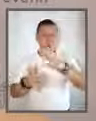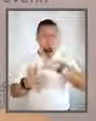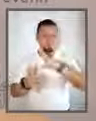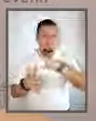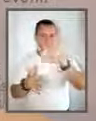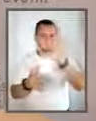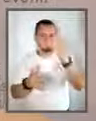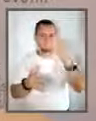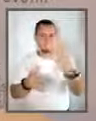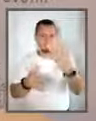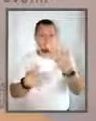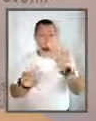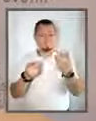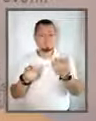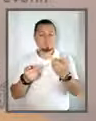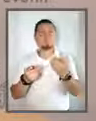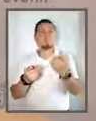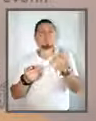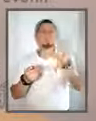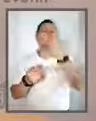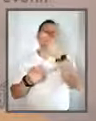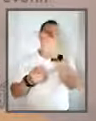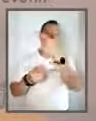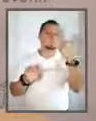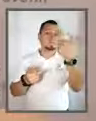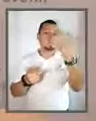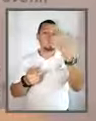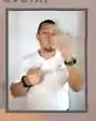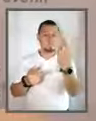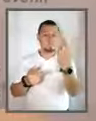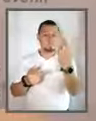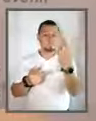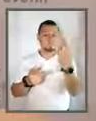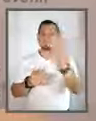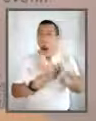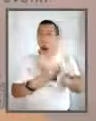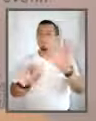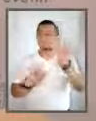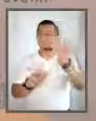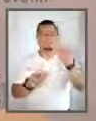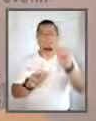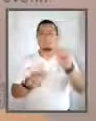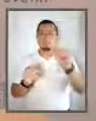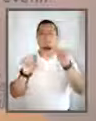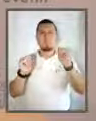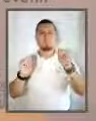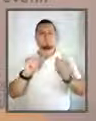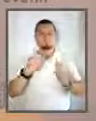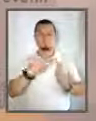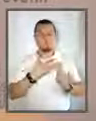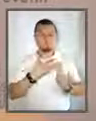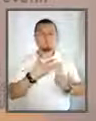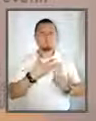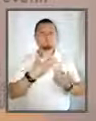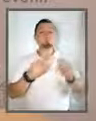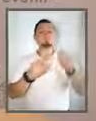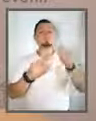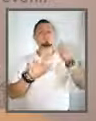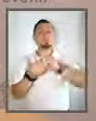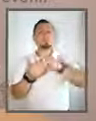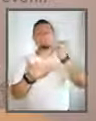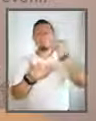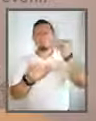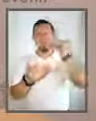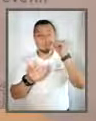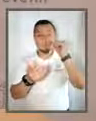y descartados 725 casos. Es importante decir que el día de ayer se